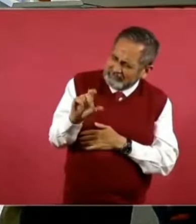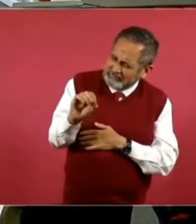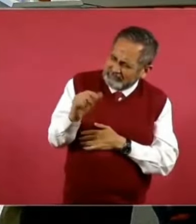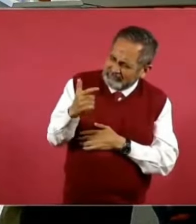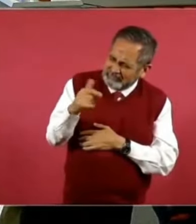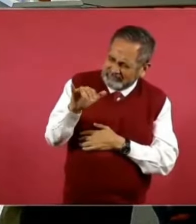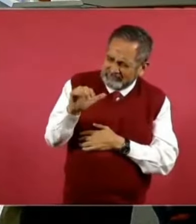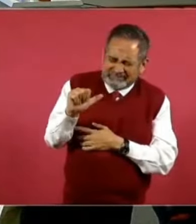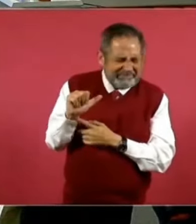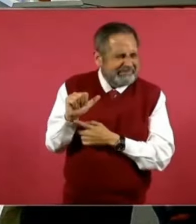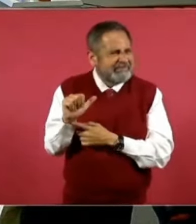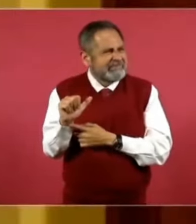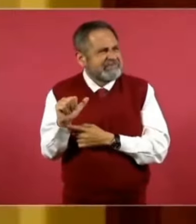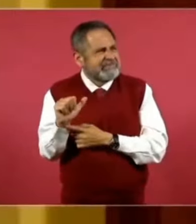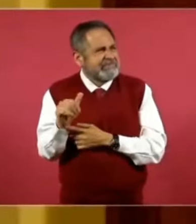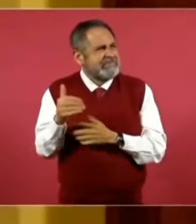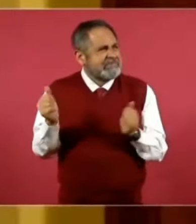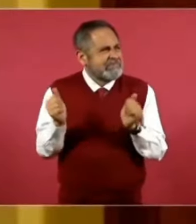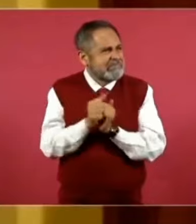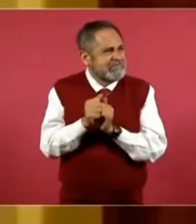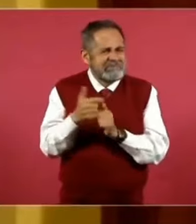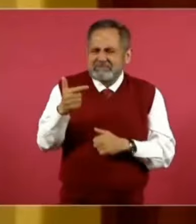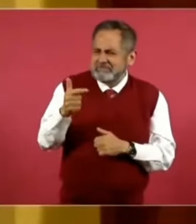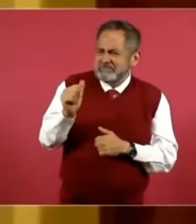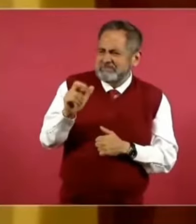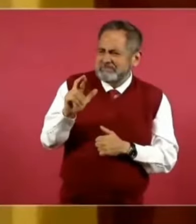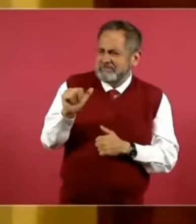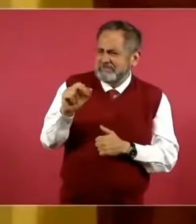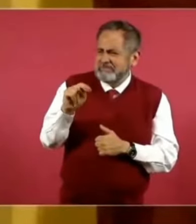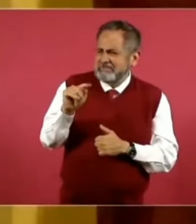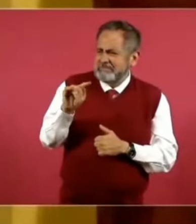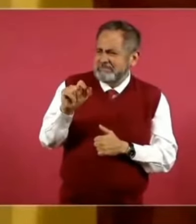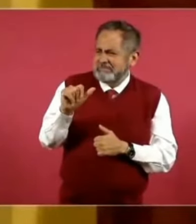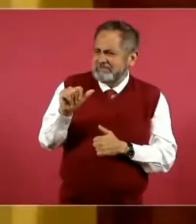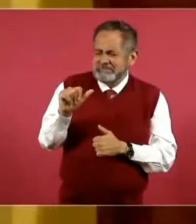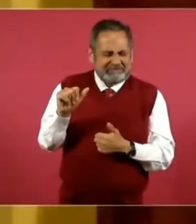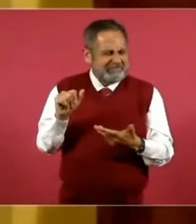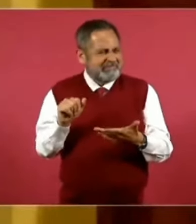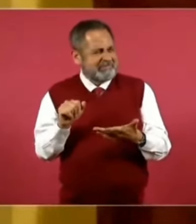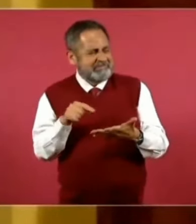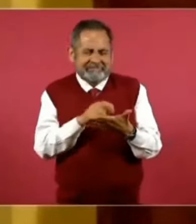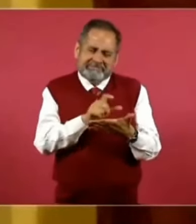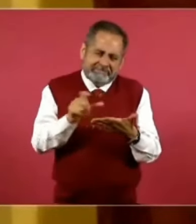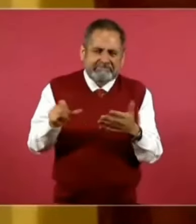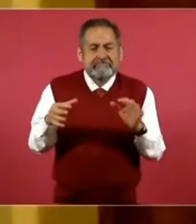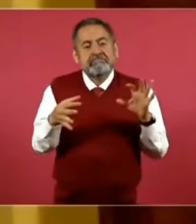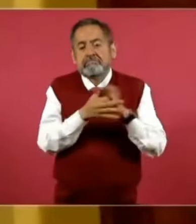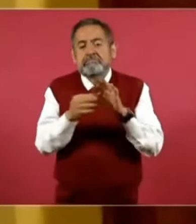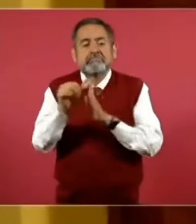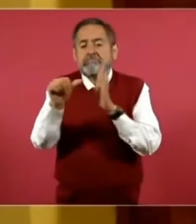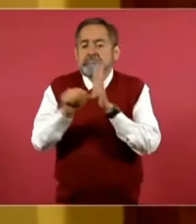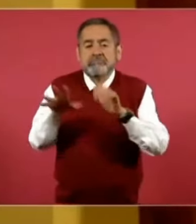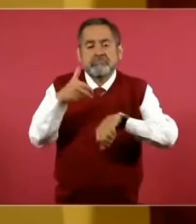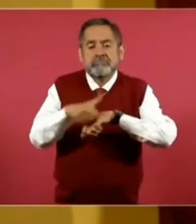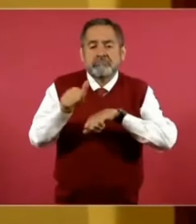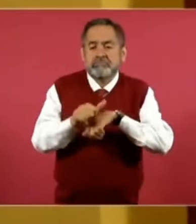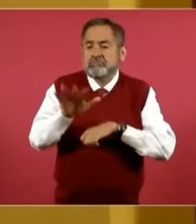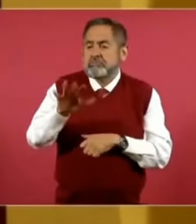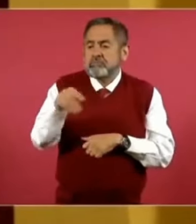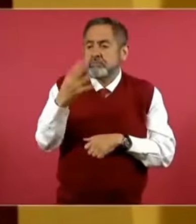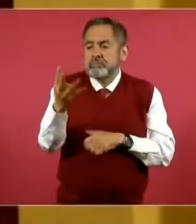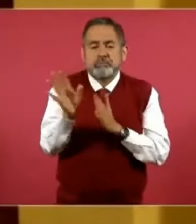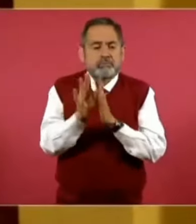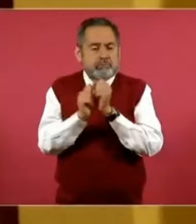teleológica Y garantista de lo dispuesto en el artículo 54